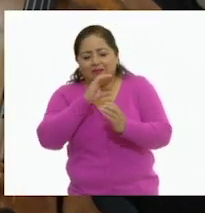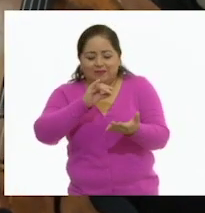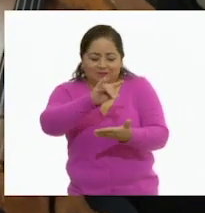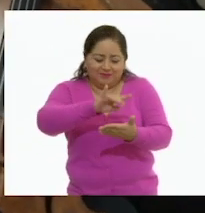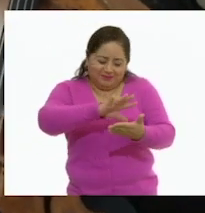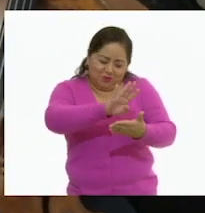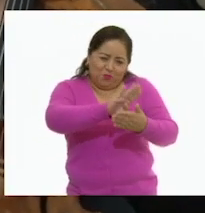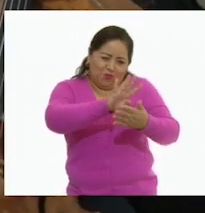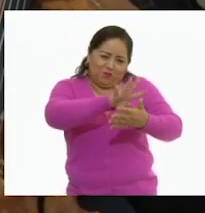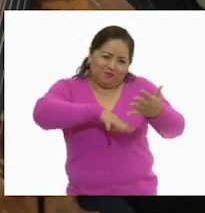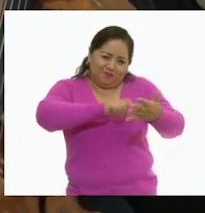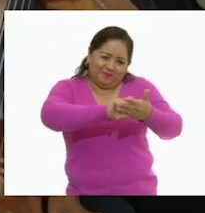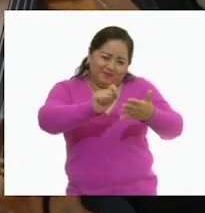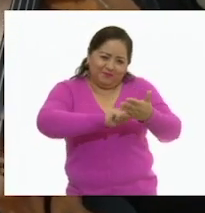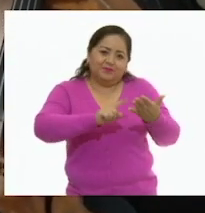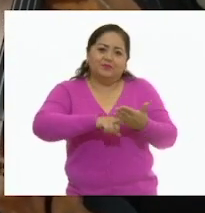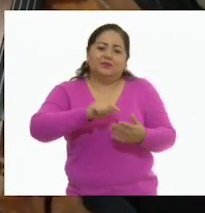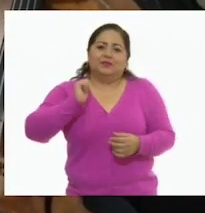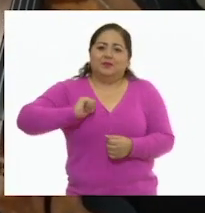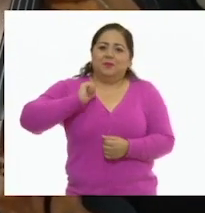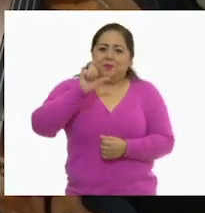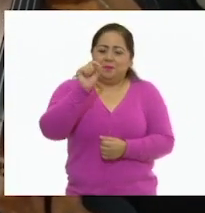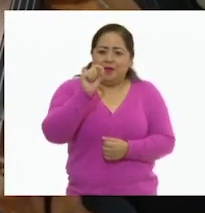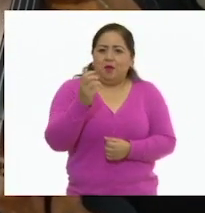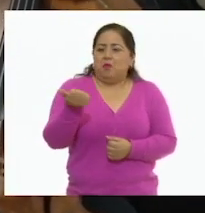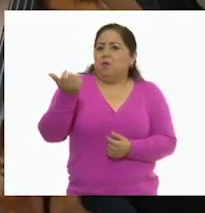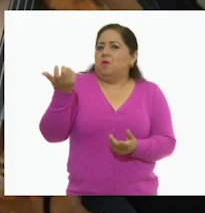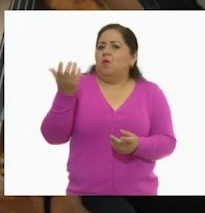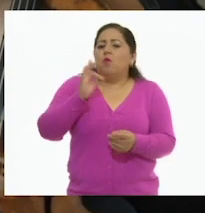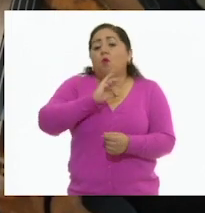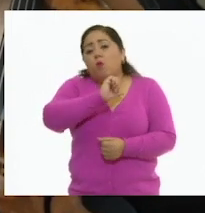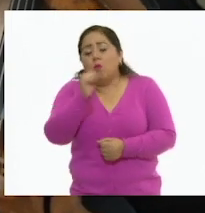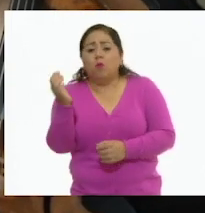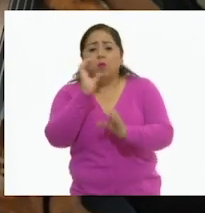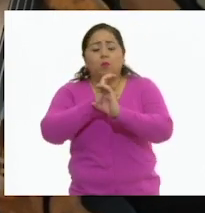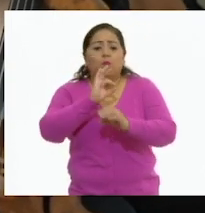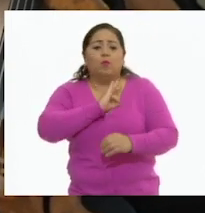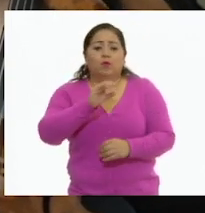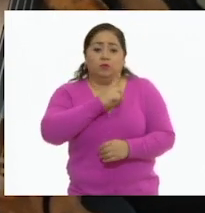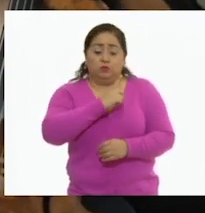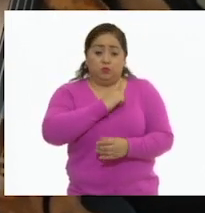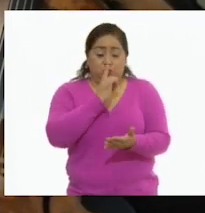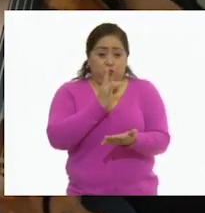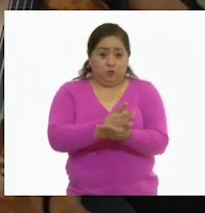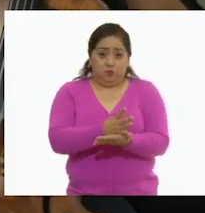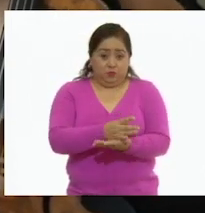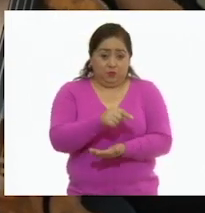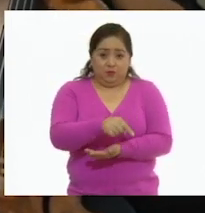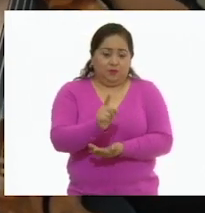del siglo XX o incluso contemporáneo, podemos apreciar que no juega solo un papel de